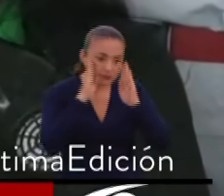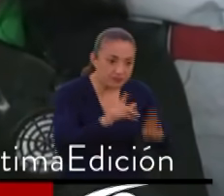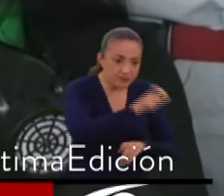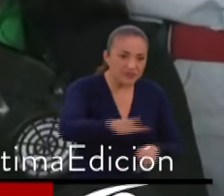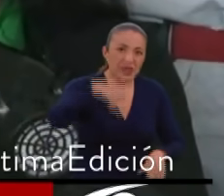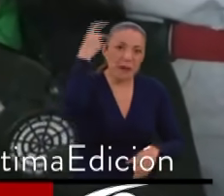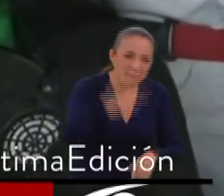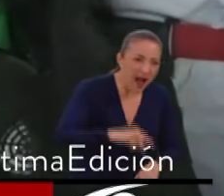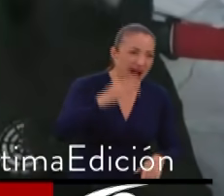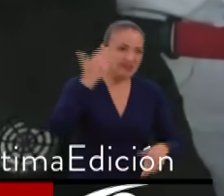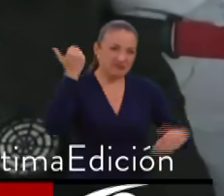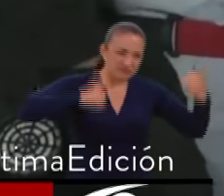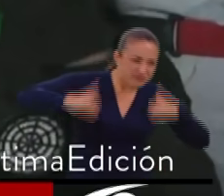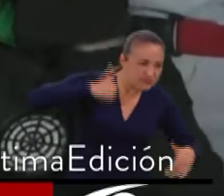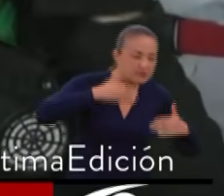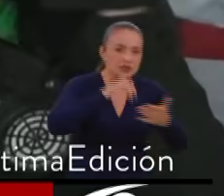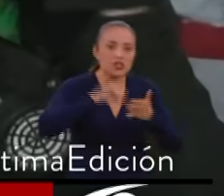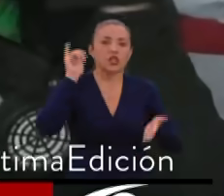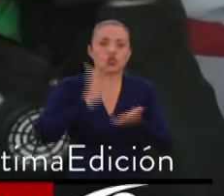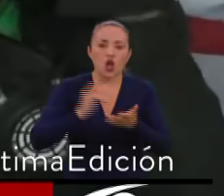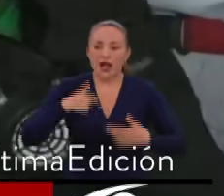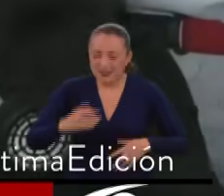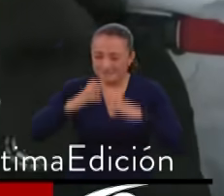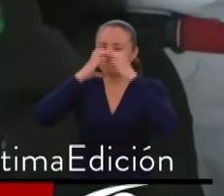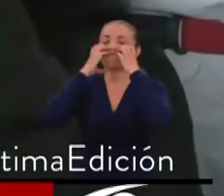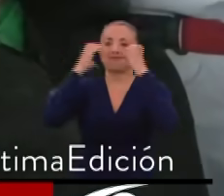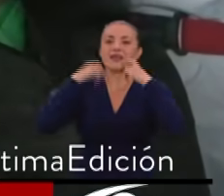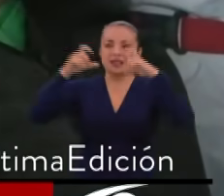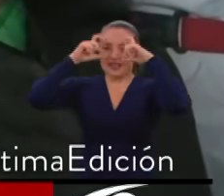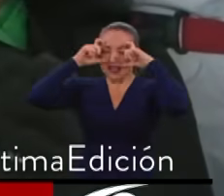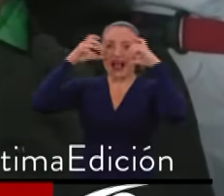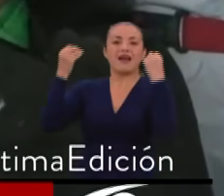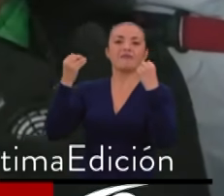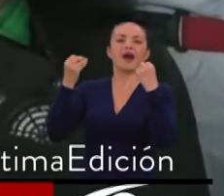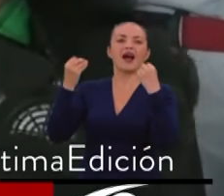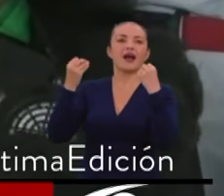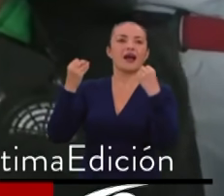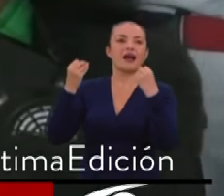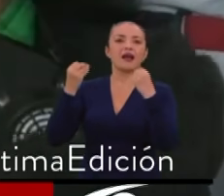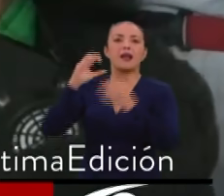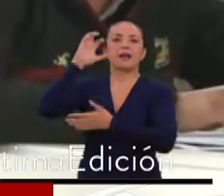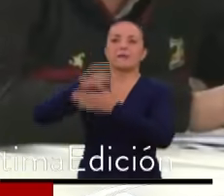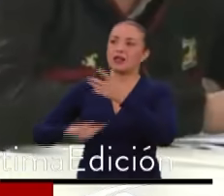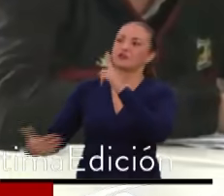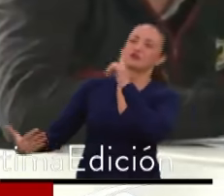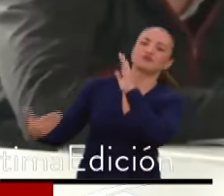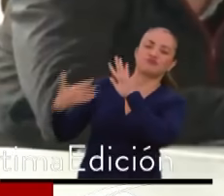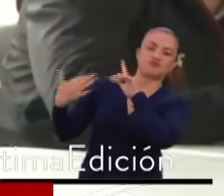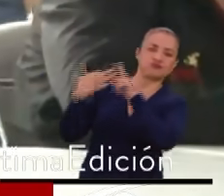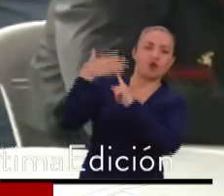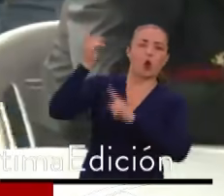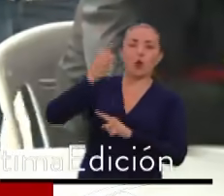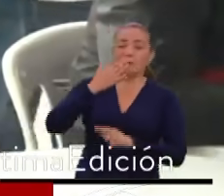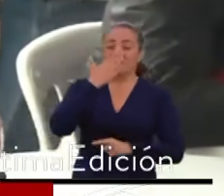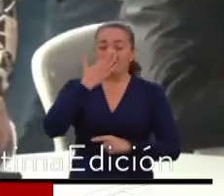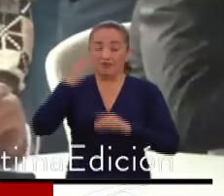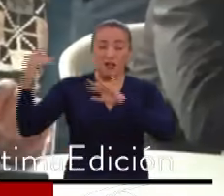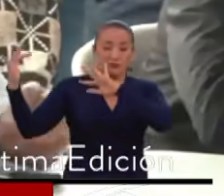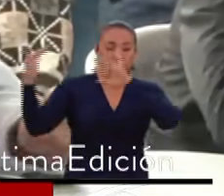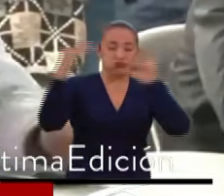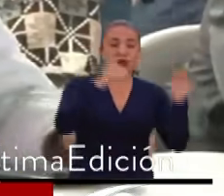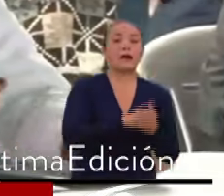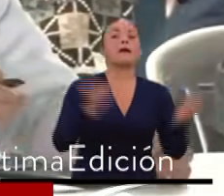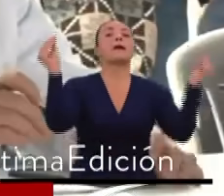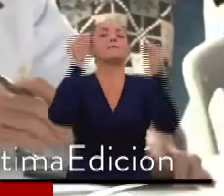hemos tenido que ponernos las máscaras, ponernos las gafas para evitar pues, que suframos por los gases. Y reclamaron del